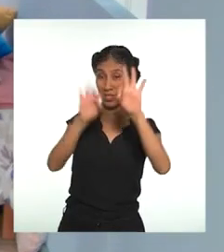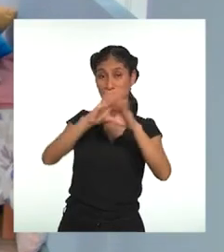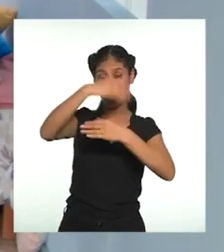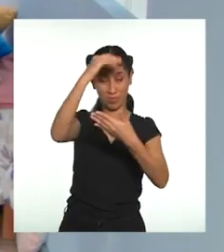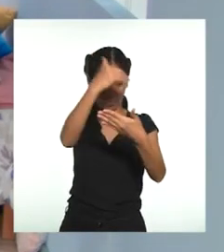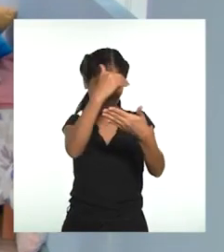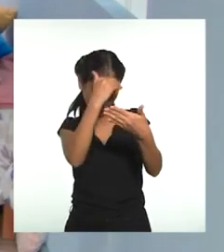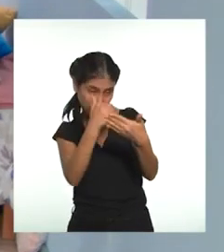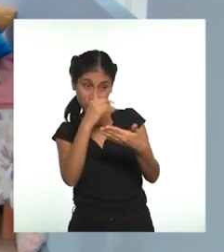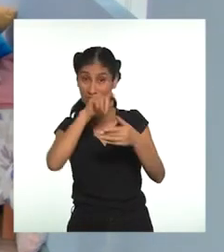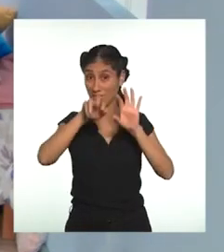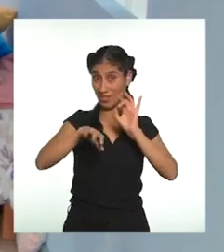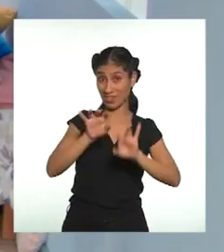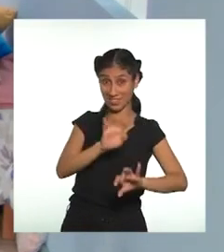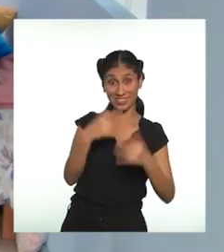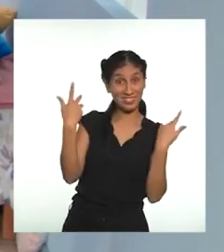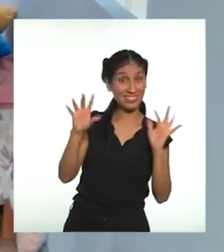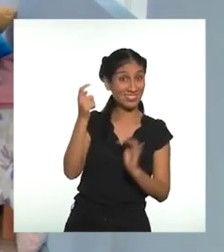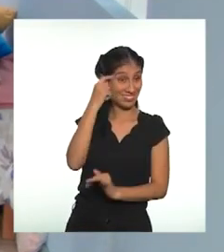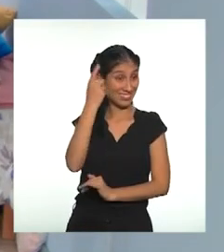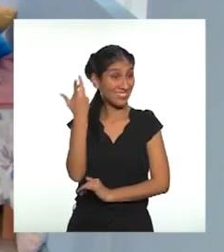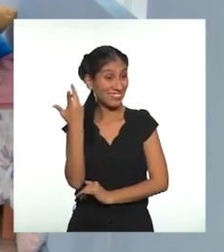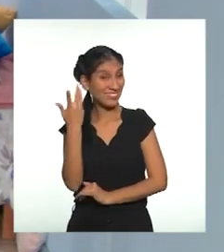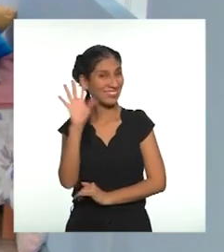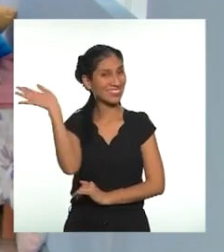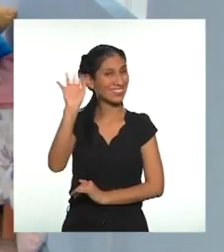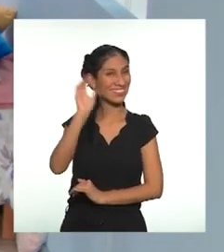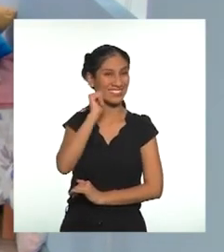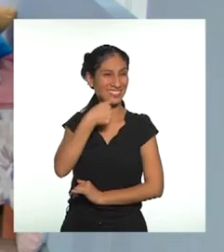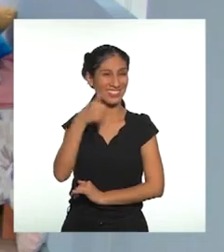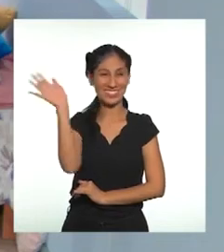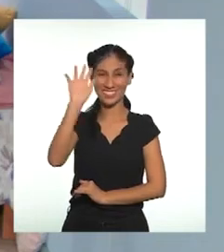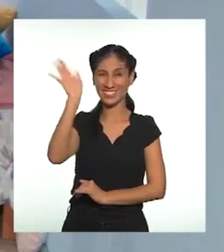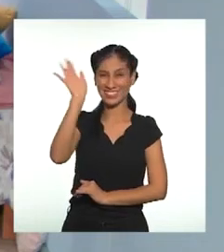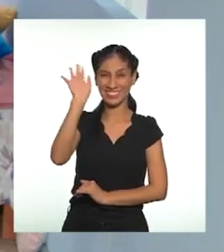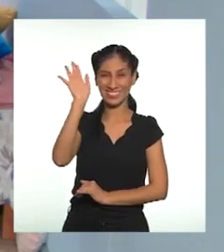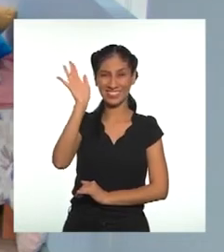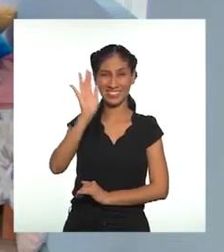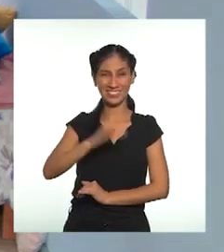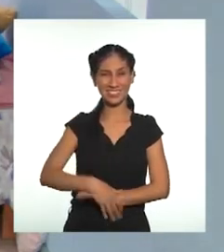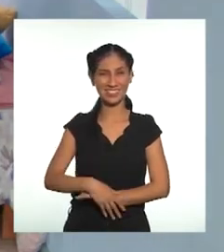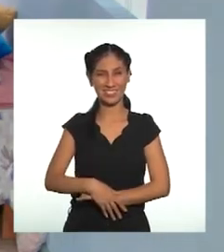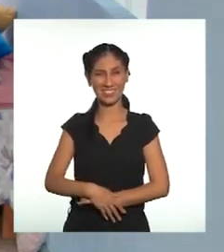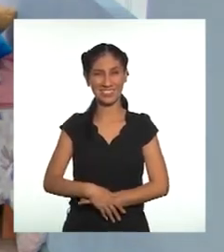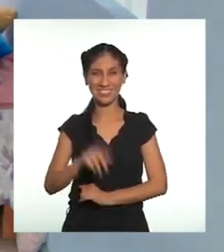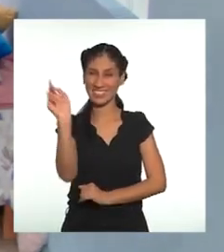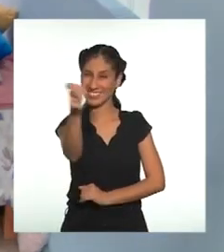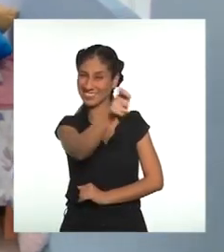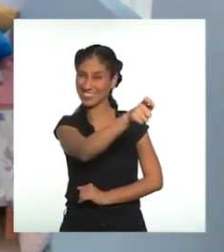las actas de compromiso que están elaborando. ¿No creen? Nos vemos mañana. ¡Chao!